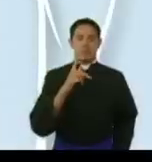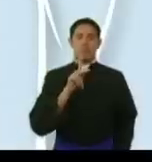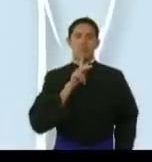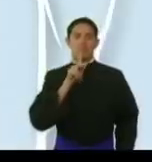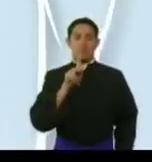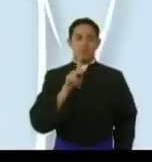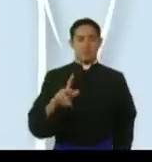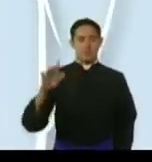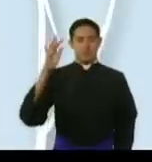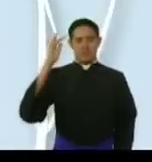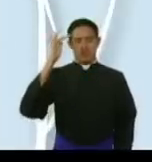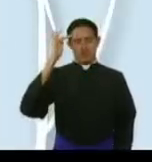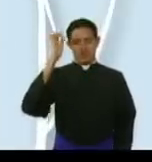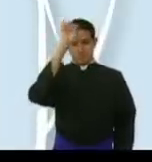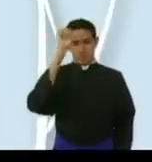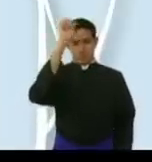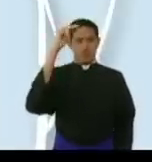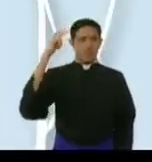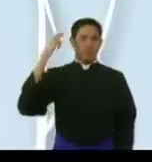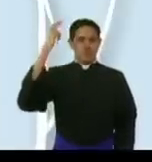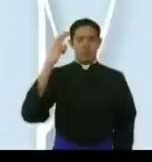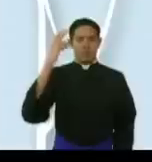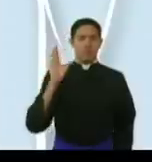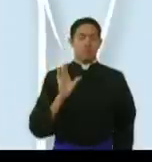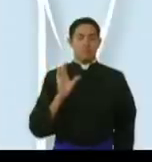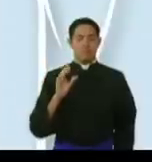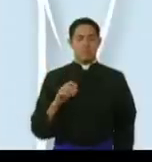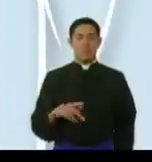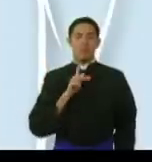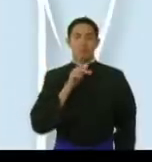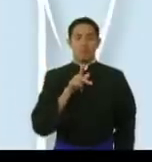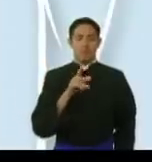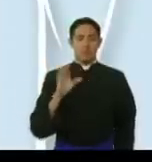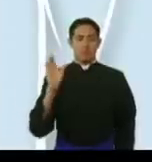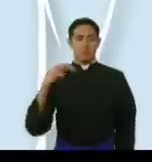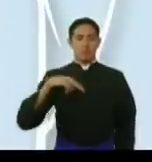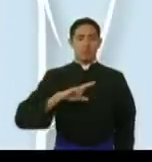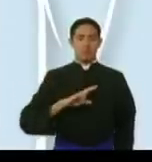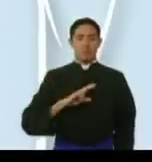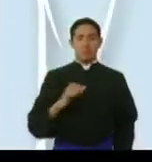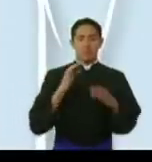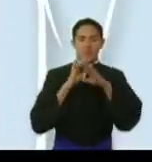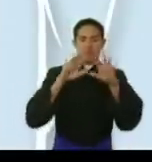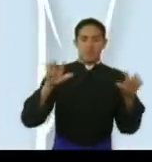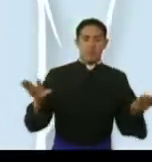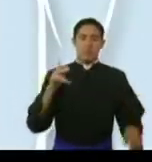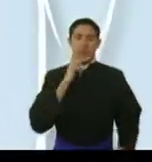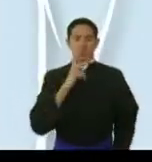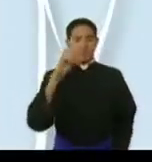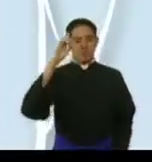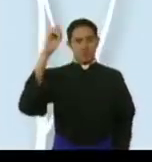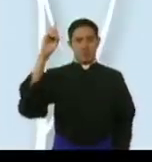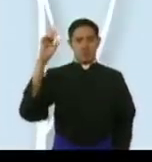sacerdotes y reyes. Profetas al momento de anunciar y denunciar, anunciar la palabra y denunciar las